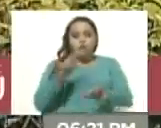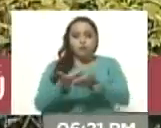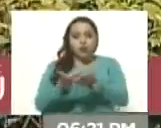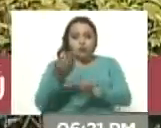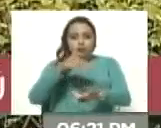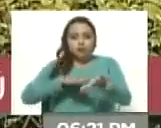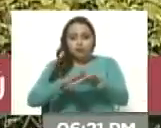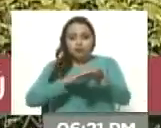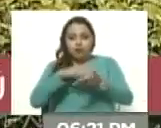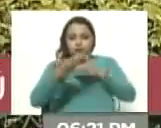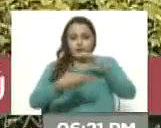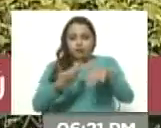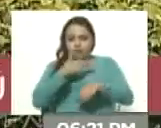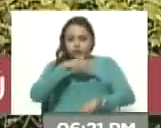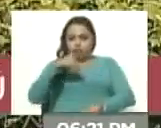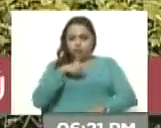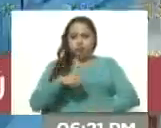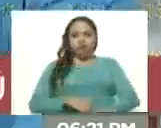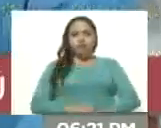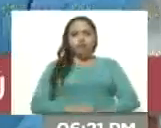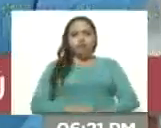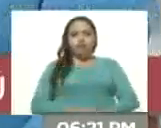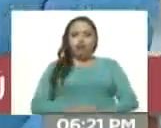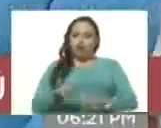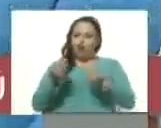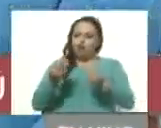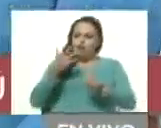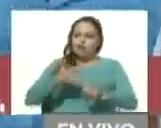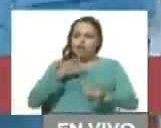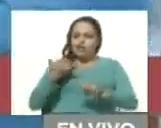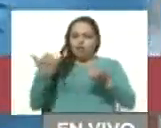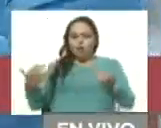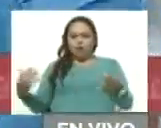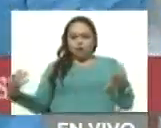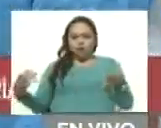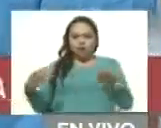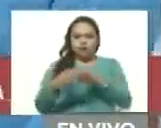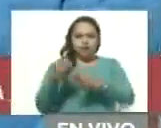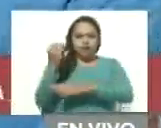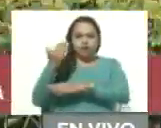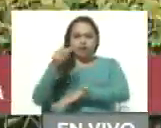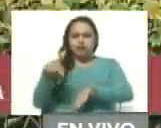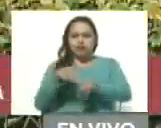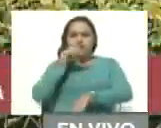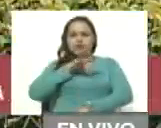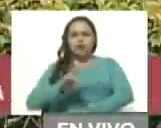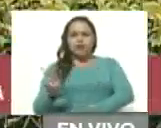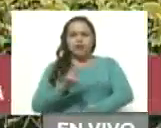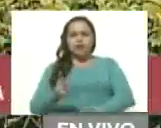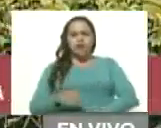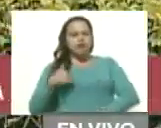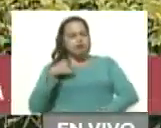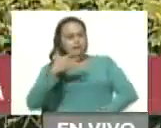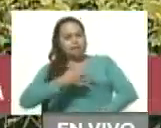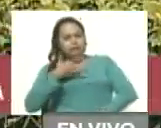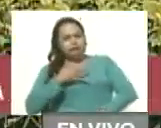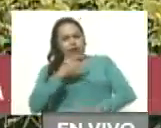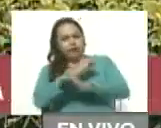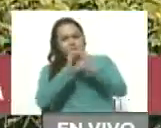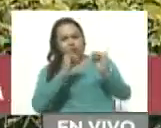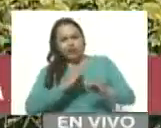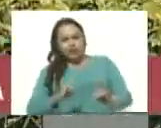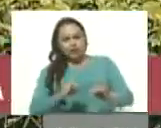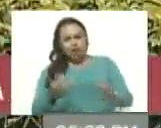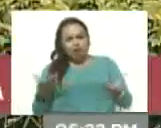los problemas nuestros cómo se siente usted en este congreso nacional la historia de venezuela porque me sienta muy contenta de visto varios historiadores